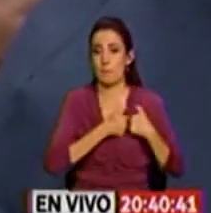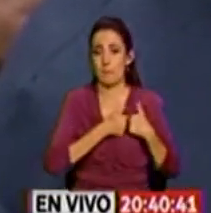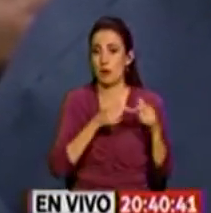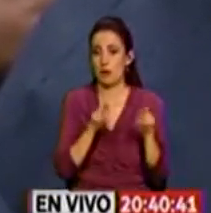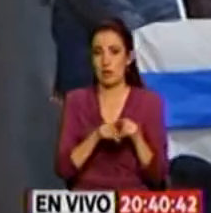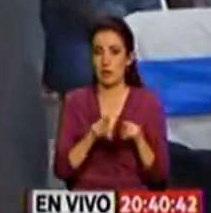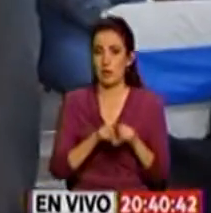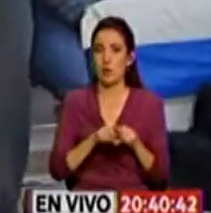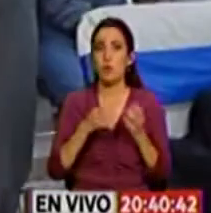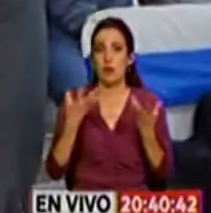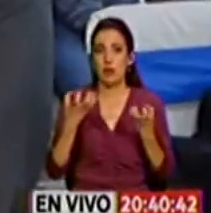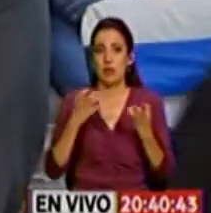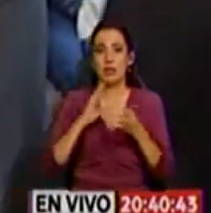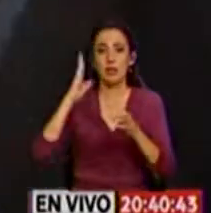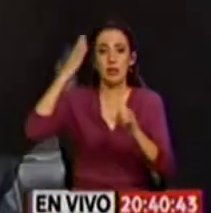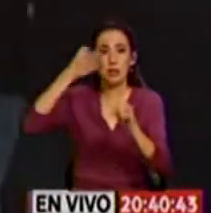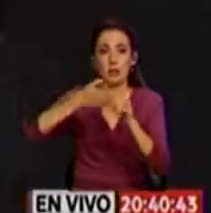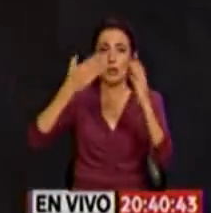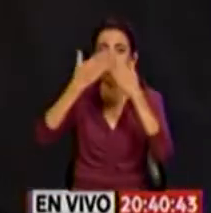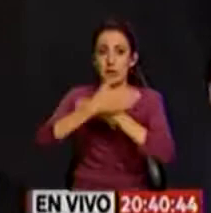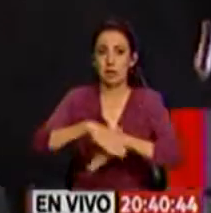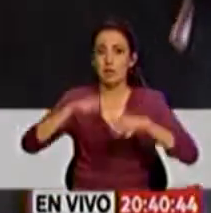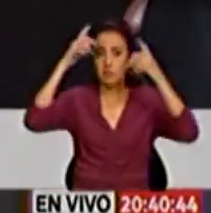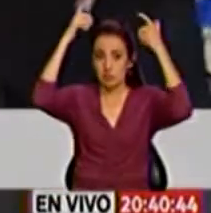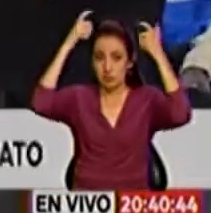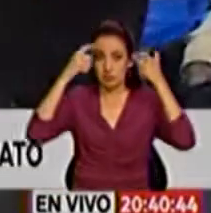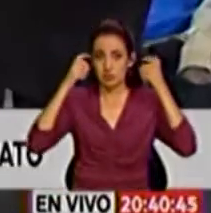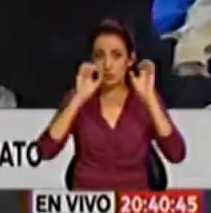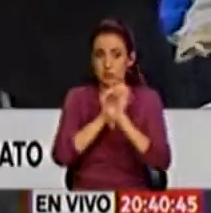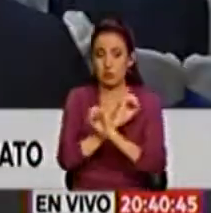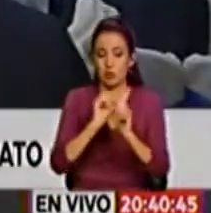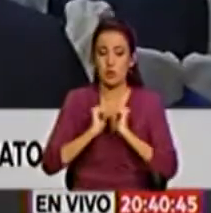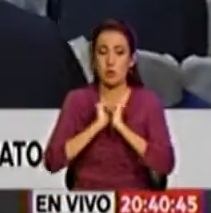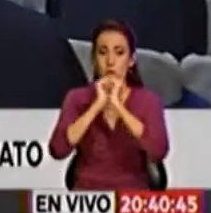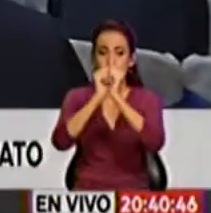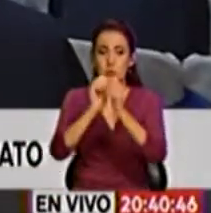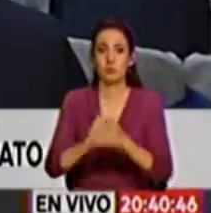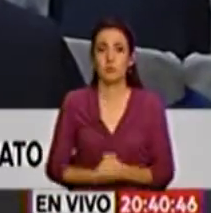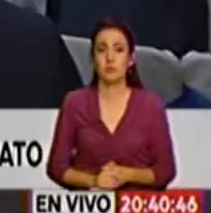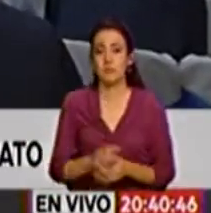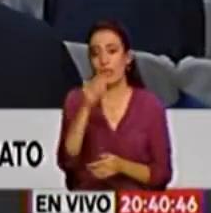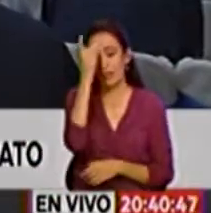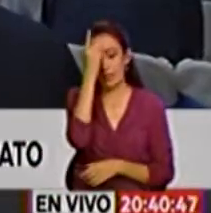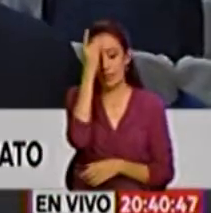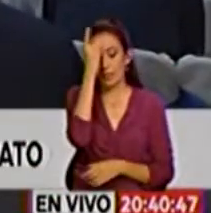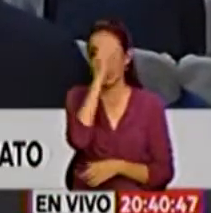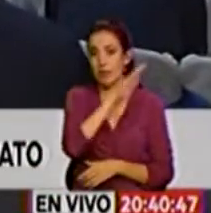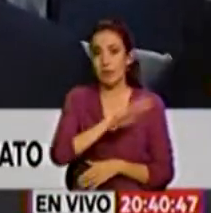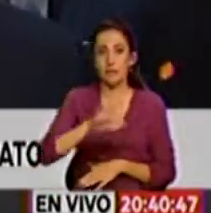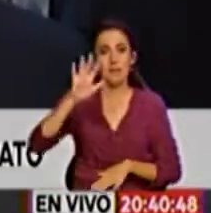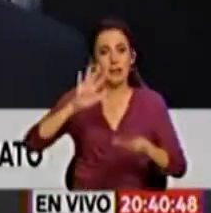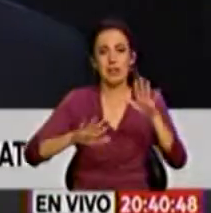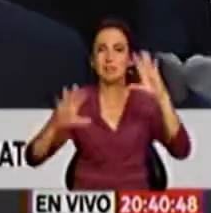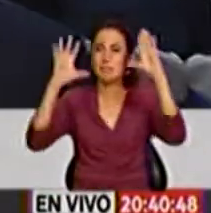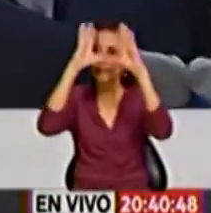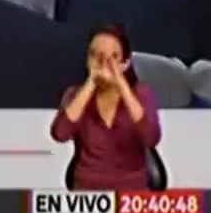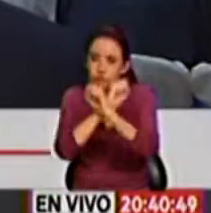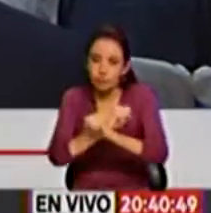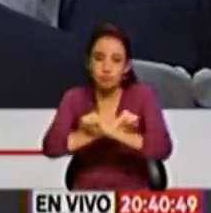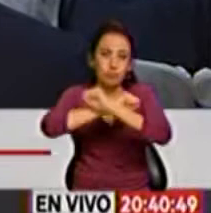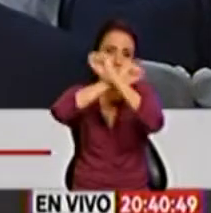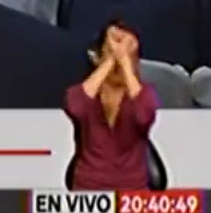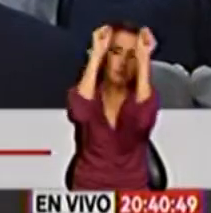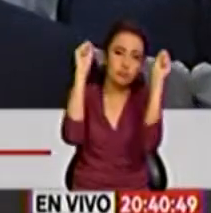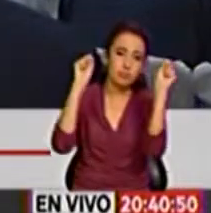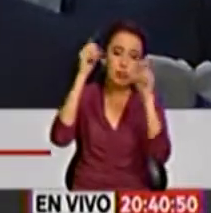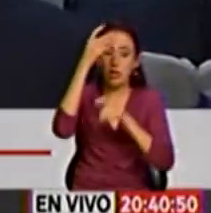asumieron el reto y concluyeron el segundo y tercer año de bachillerato juntos. En los deberes que a veces nos tocaban malanochar y todo eso,